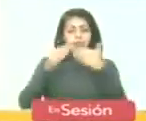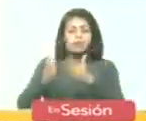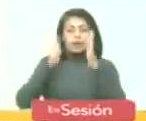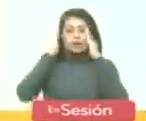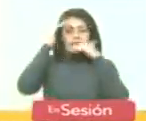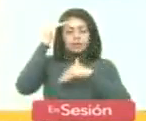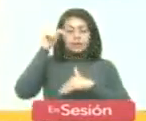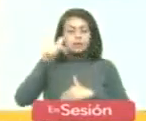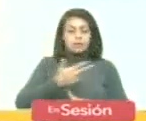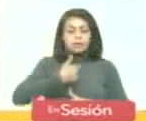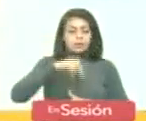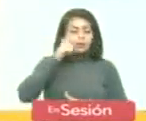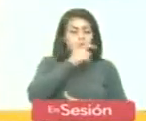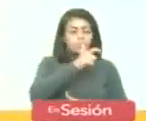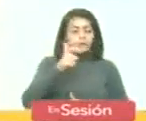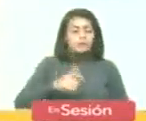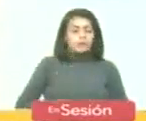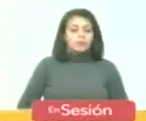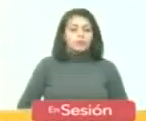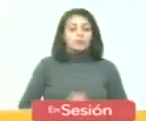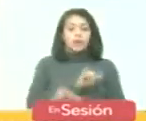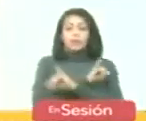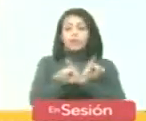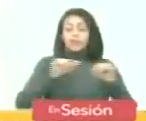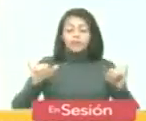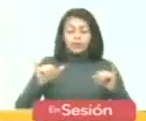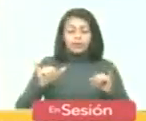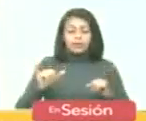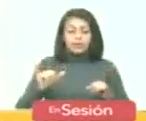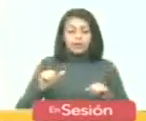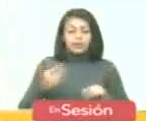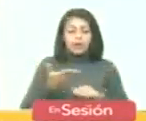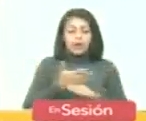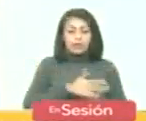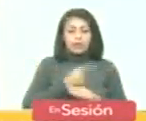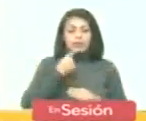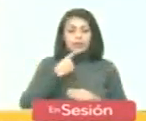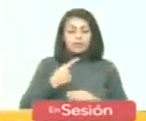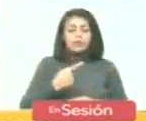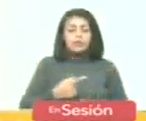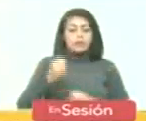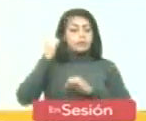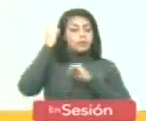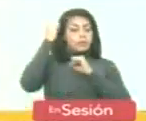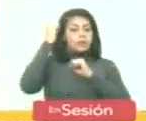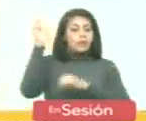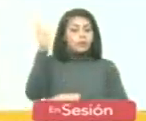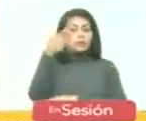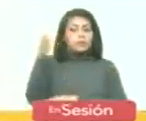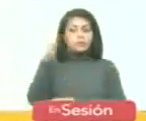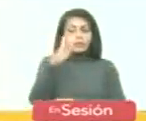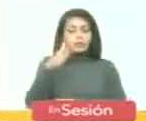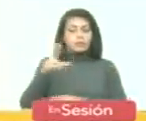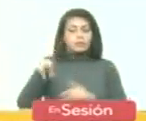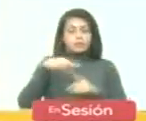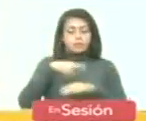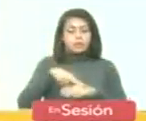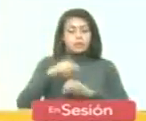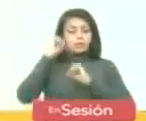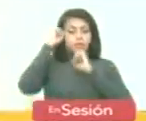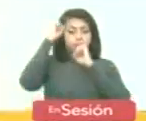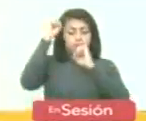atender a nuestro pueblo. Finalizo diciendo que viva el tricolor nacional y que